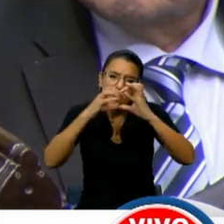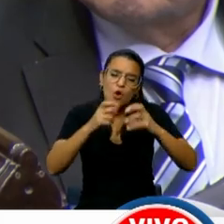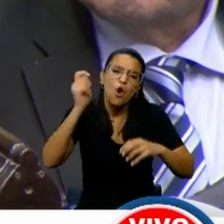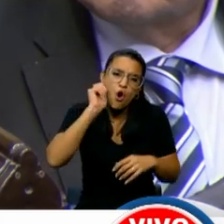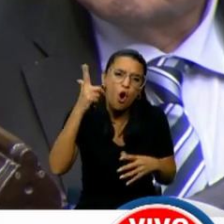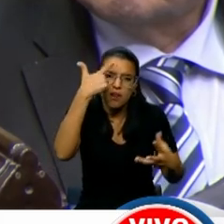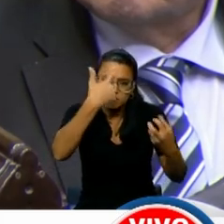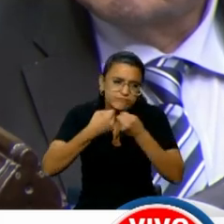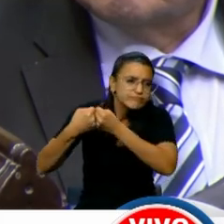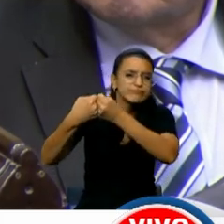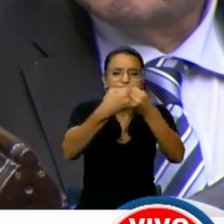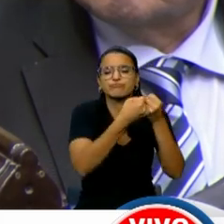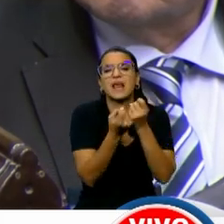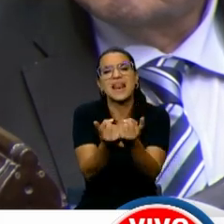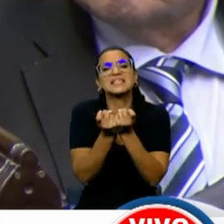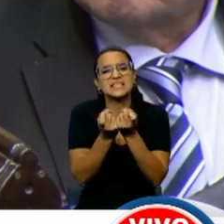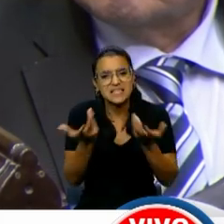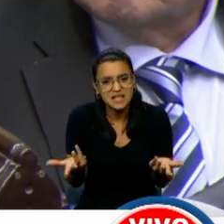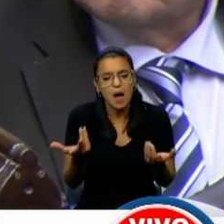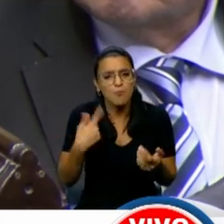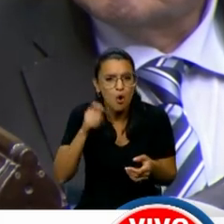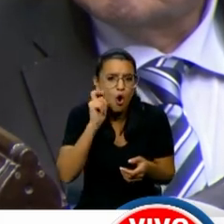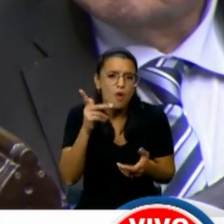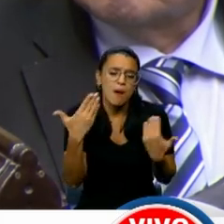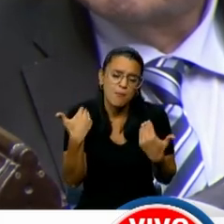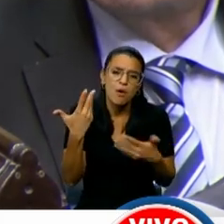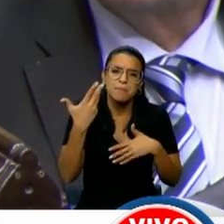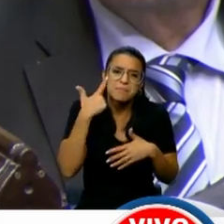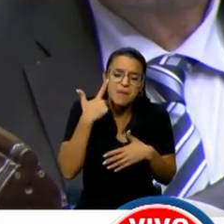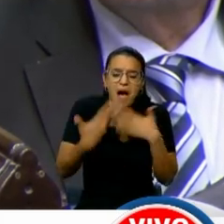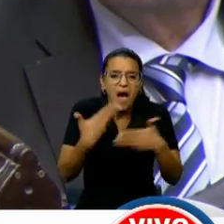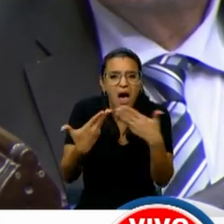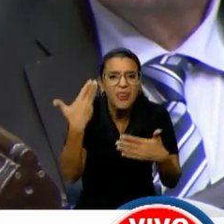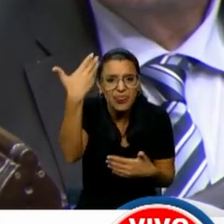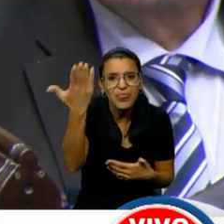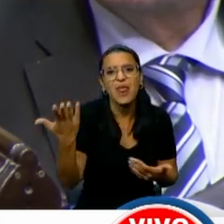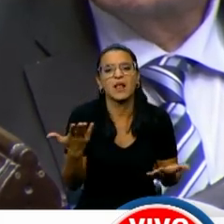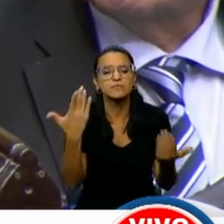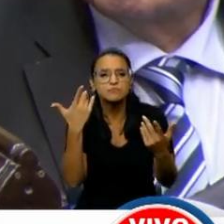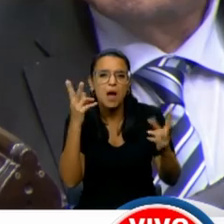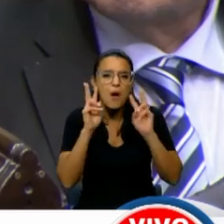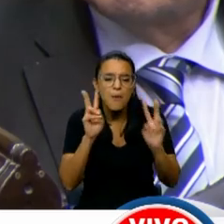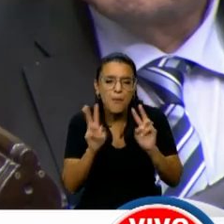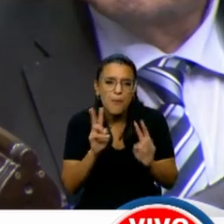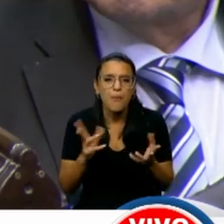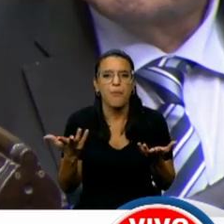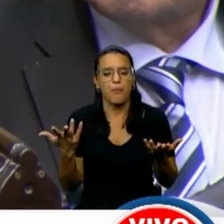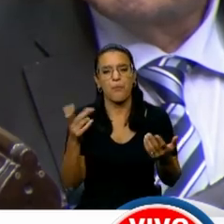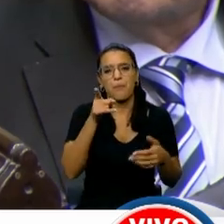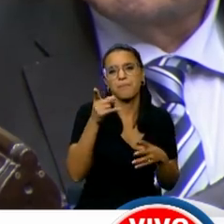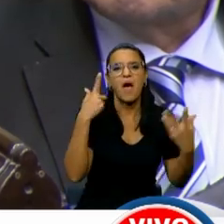los consensos mínimos que necesitamos lograr para poder pensar hacia adelante con mayor previsibilidad y con ciertos